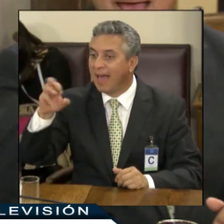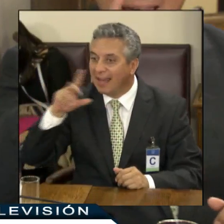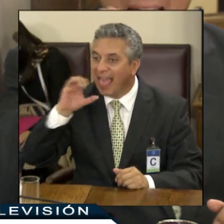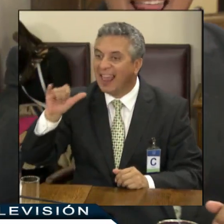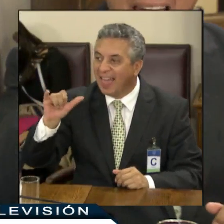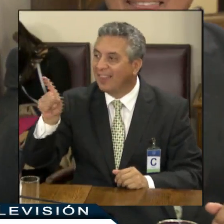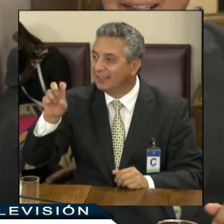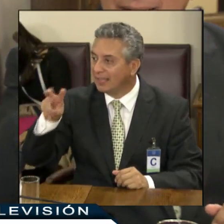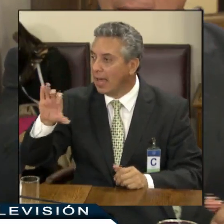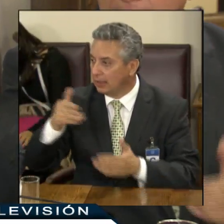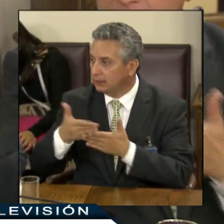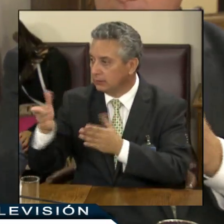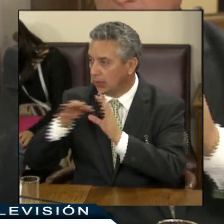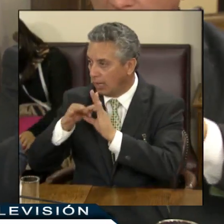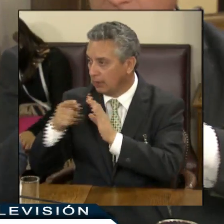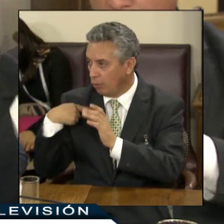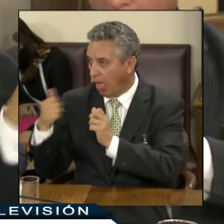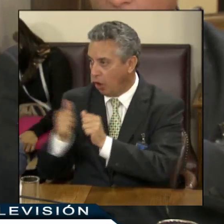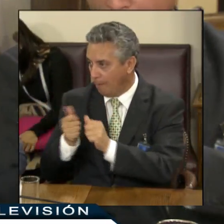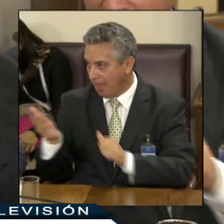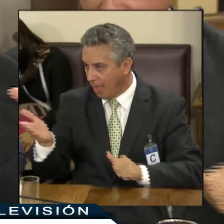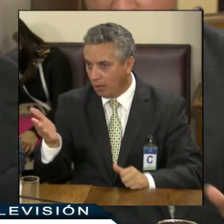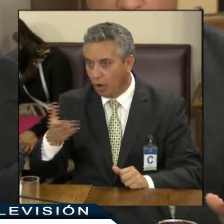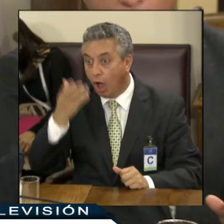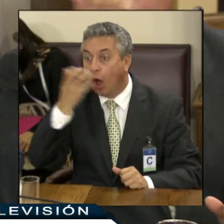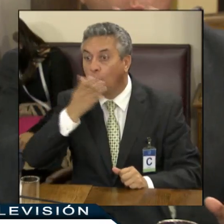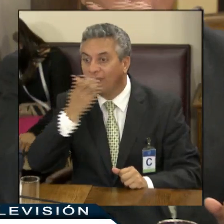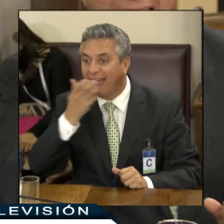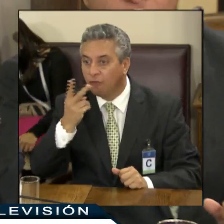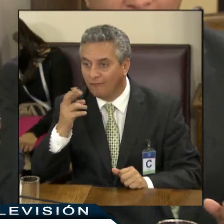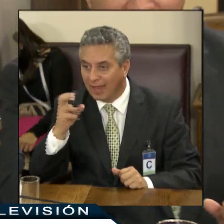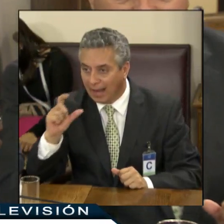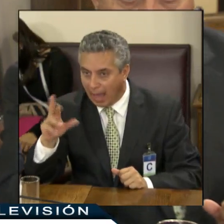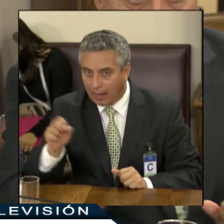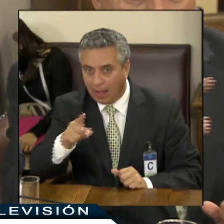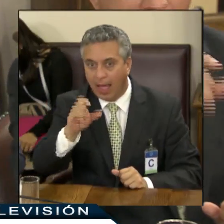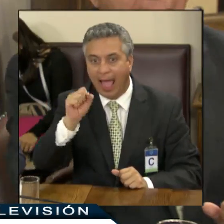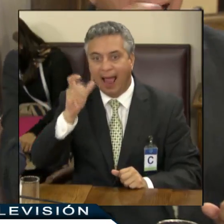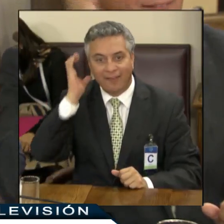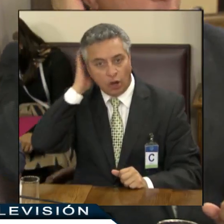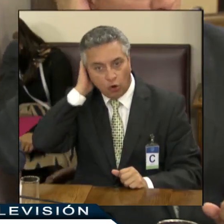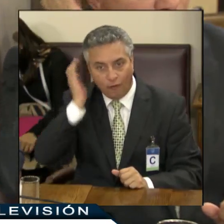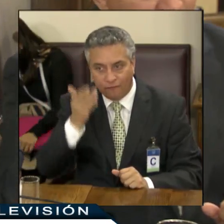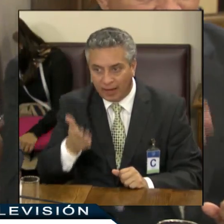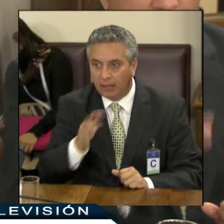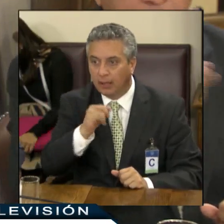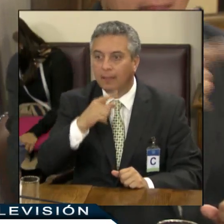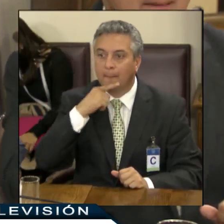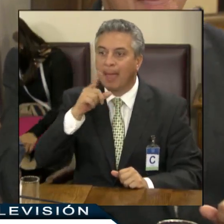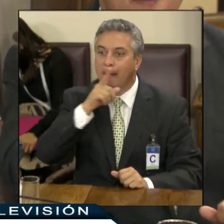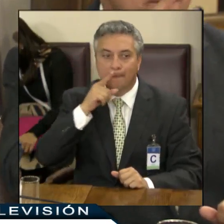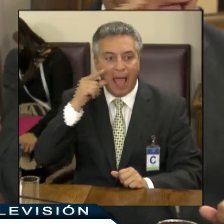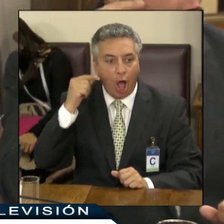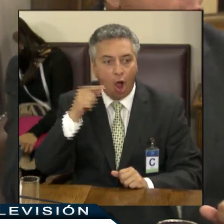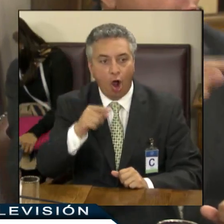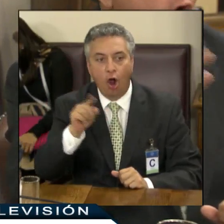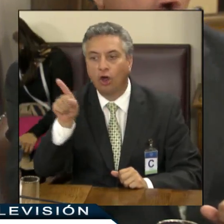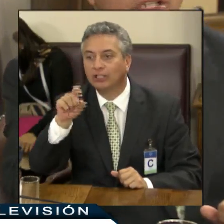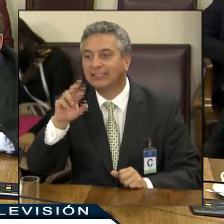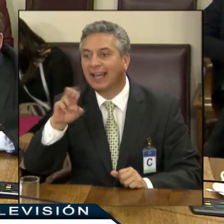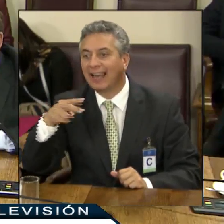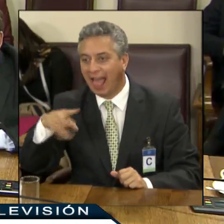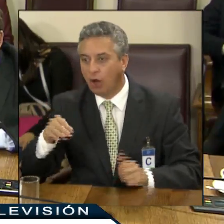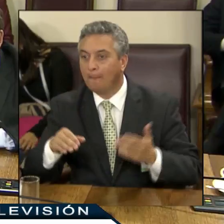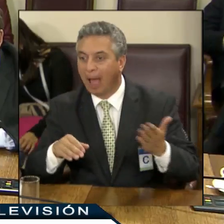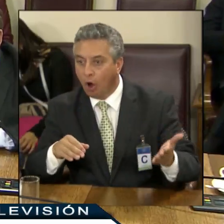Sánchez Gracias por acompañarnos a Gustavo Vergara a Don Álvaro jofré Y Paola no me recuerdo tuello